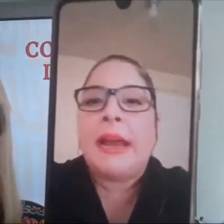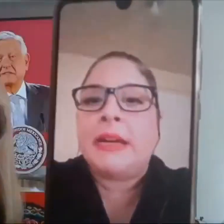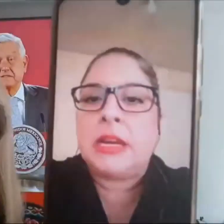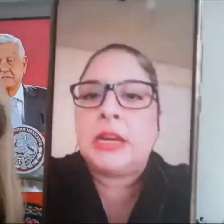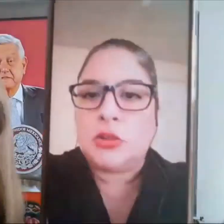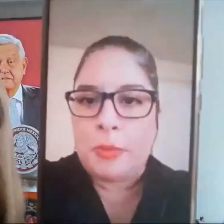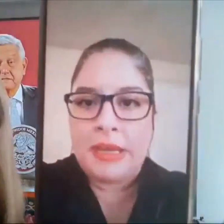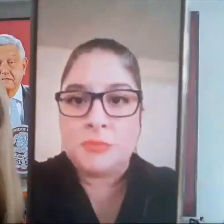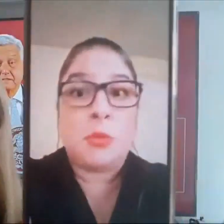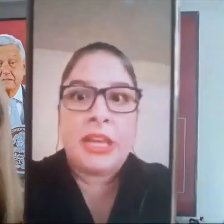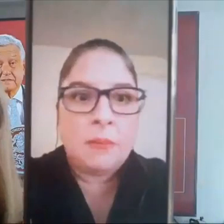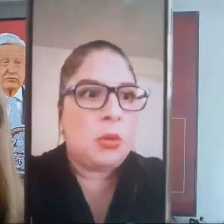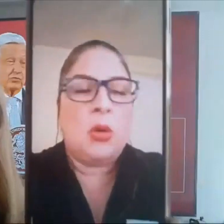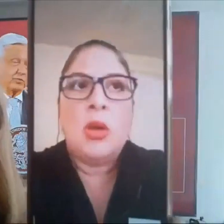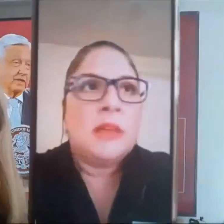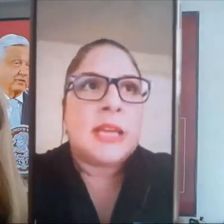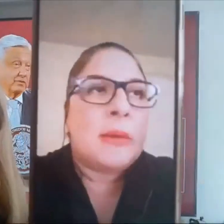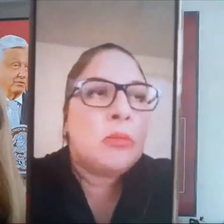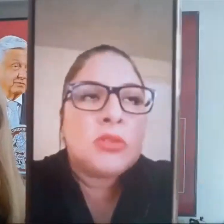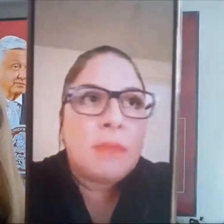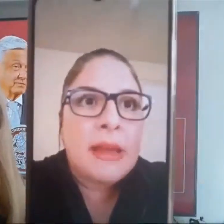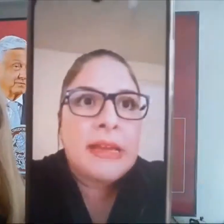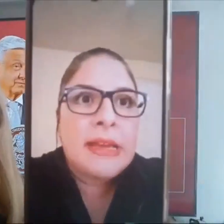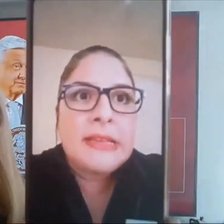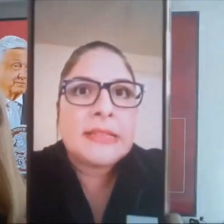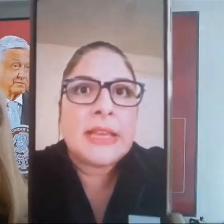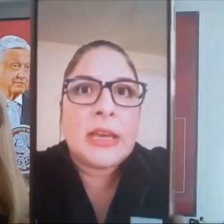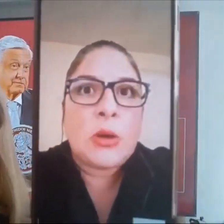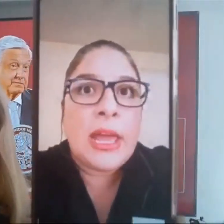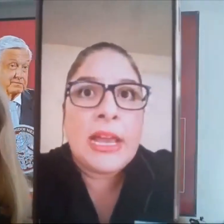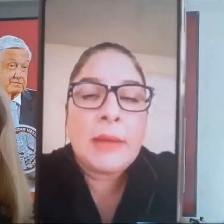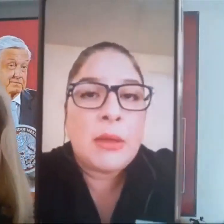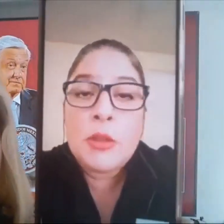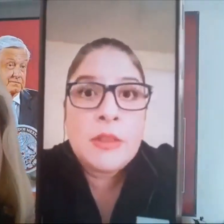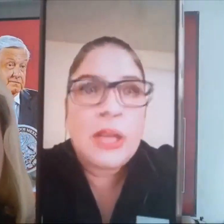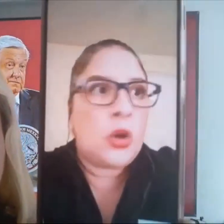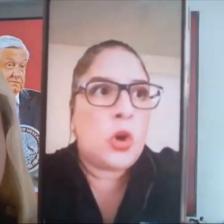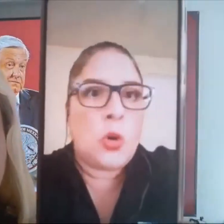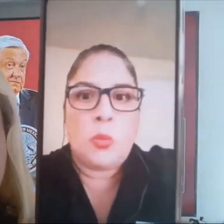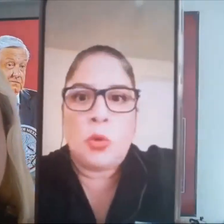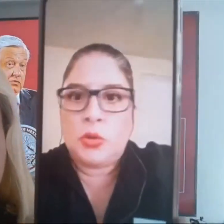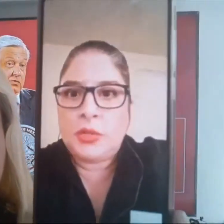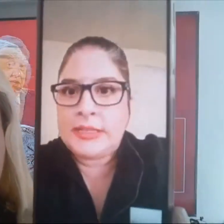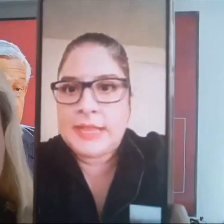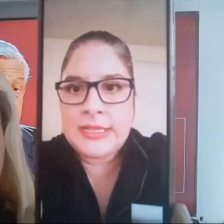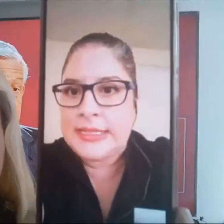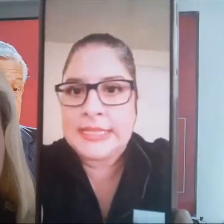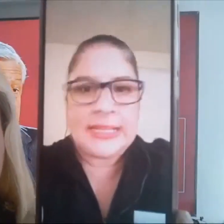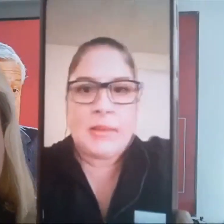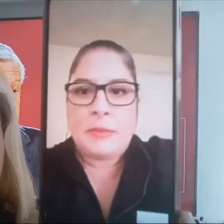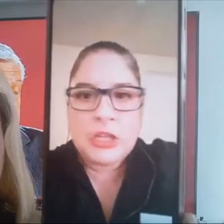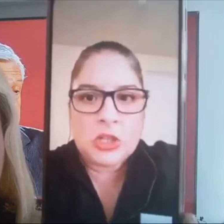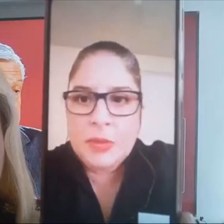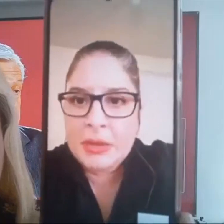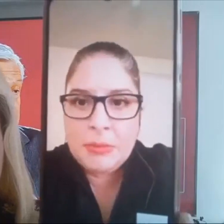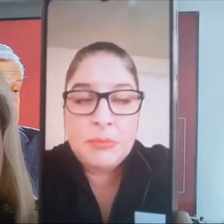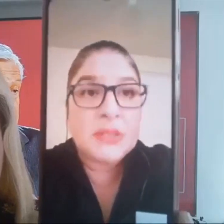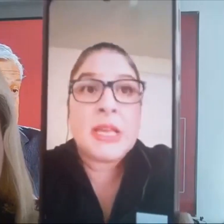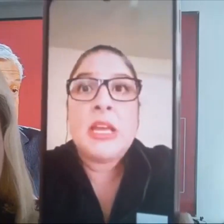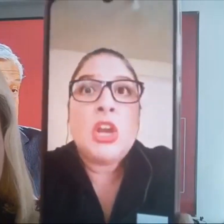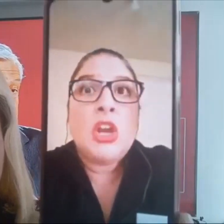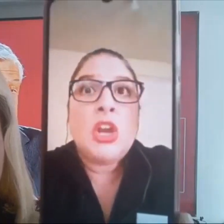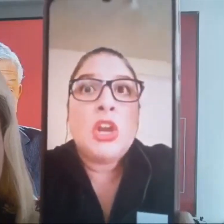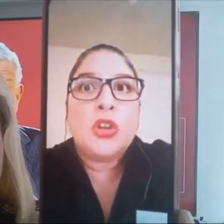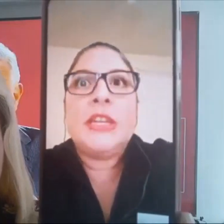Como que no se equiparan en el otro país. Por ejemplo, sabemos que hay países que el lavado de dinero, como en donde están las Islas Caimán y los